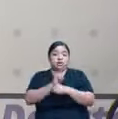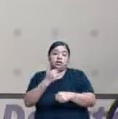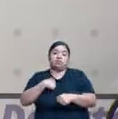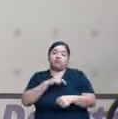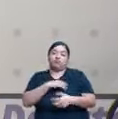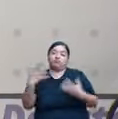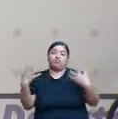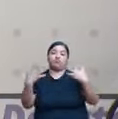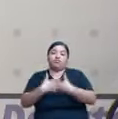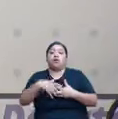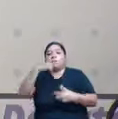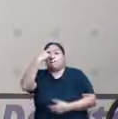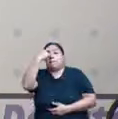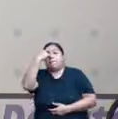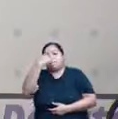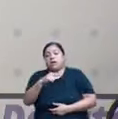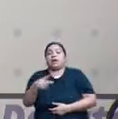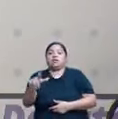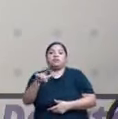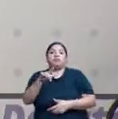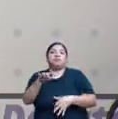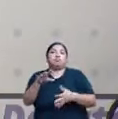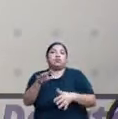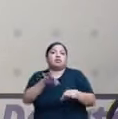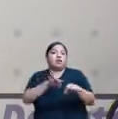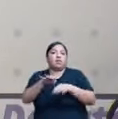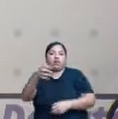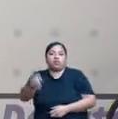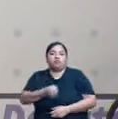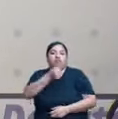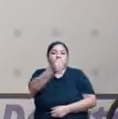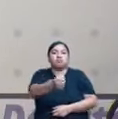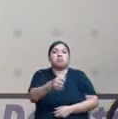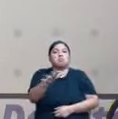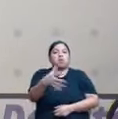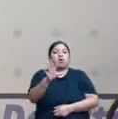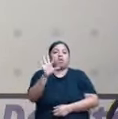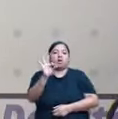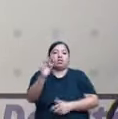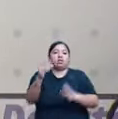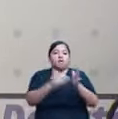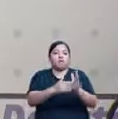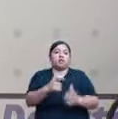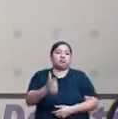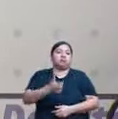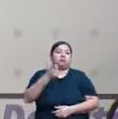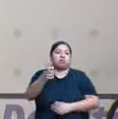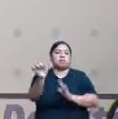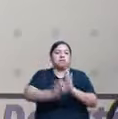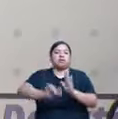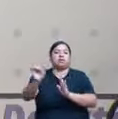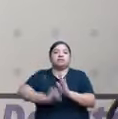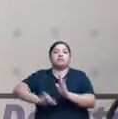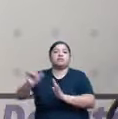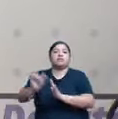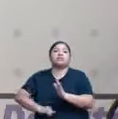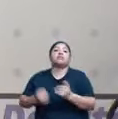ofrecer entrenamiento y colocación laboral, con empleos que podrían pagar hasta 40,000 pesos al mes. También sugerimos que el gobierno adquiera